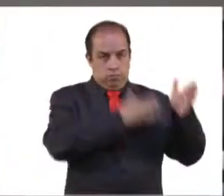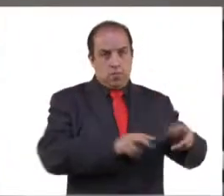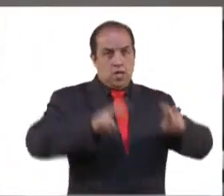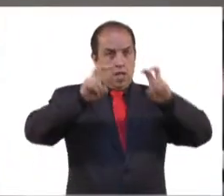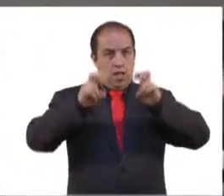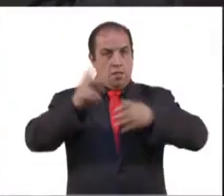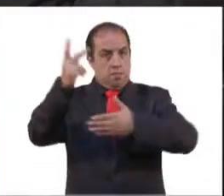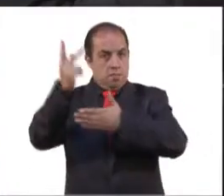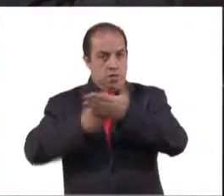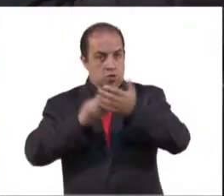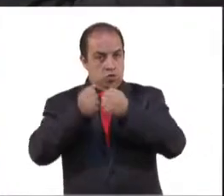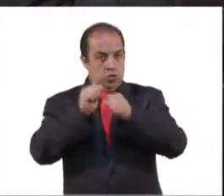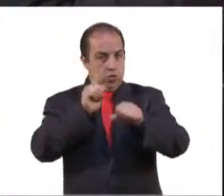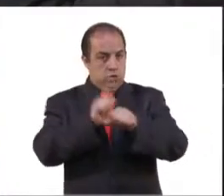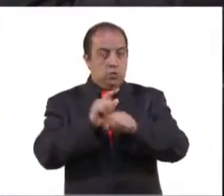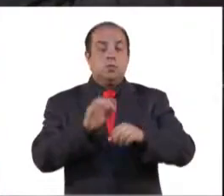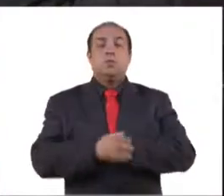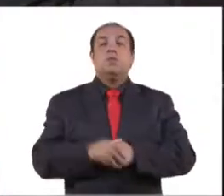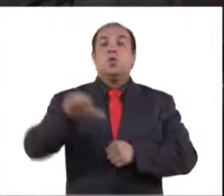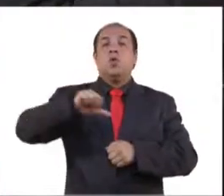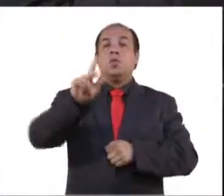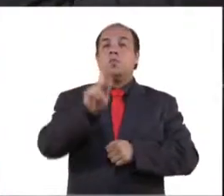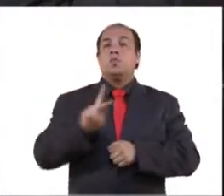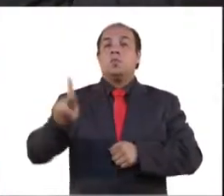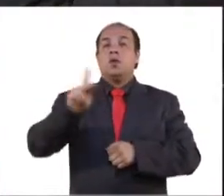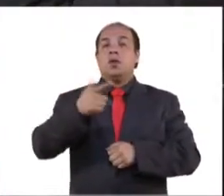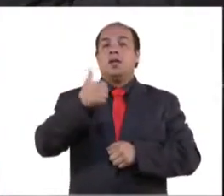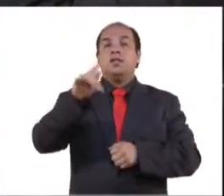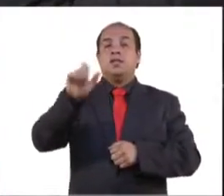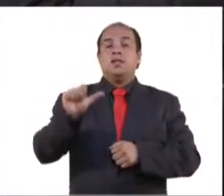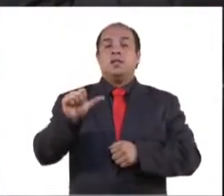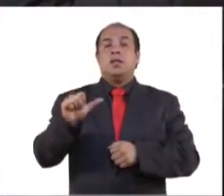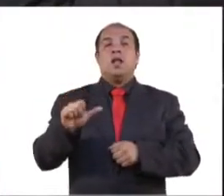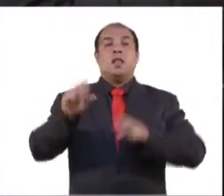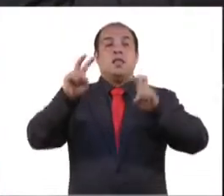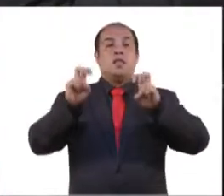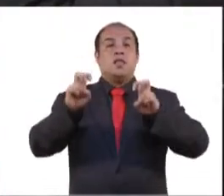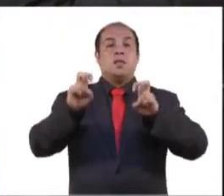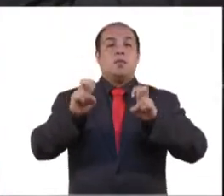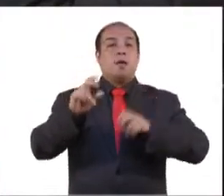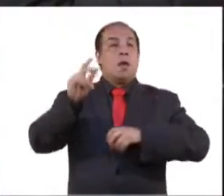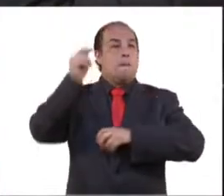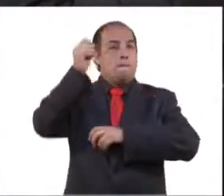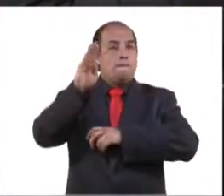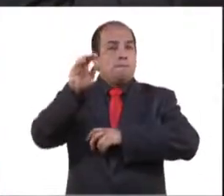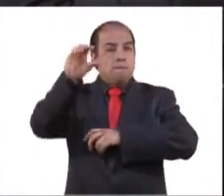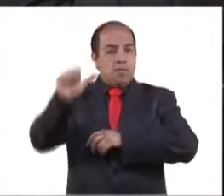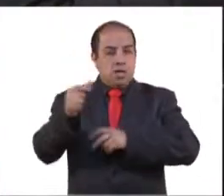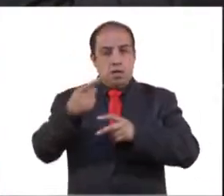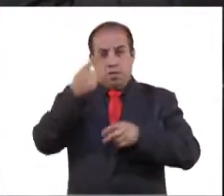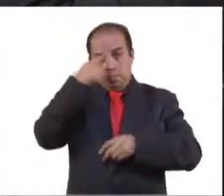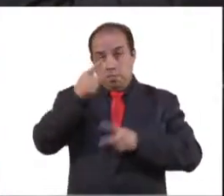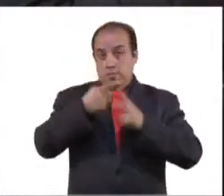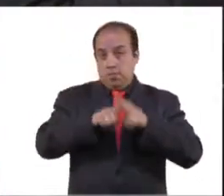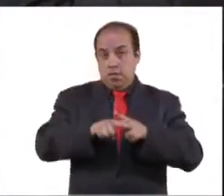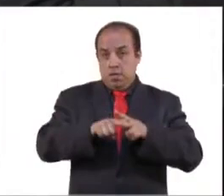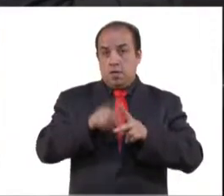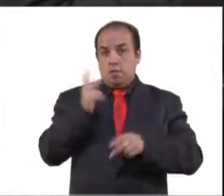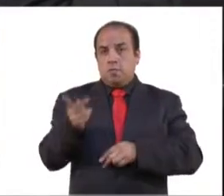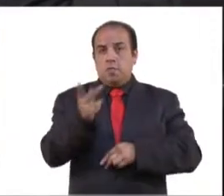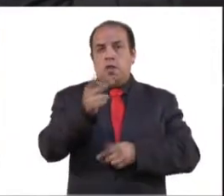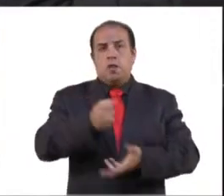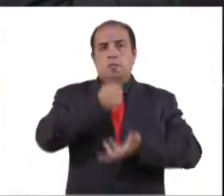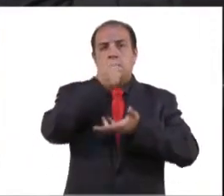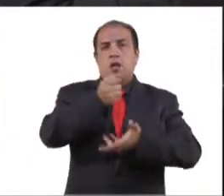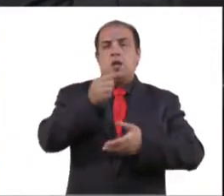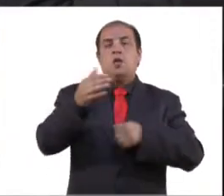tema de los programas sociales, se publica ya hoy en la Gaceta, sí, el tema de la beca para empezar. Preguntarle, doctora, ¿qué presupuesto va a tener para